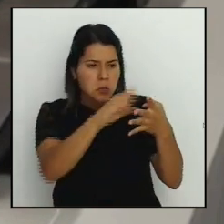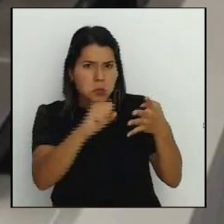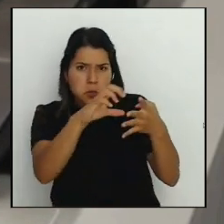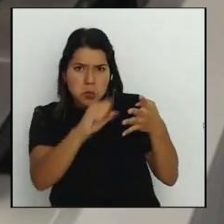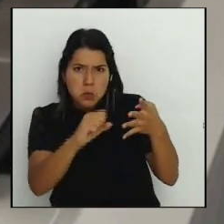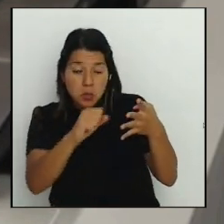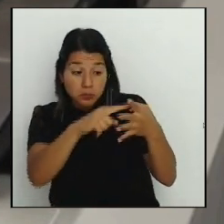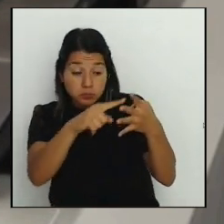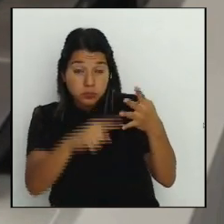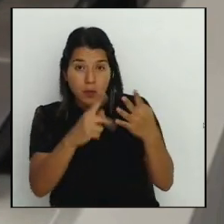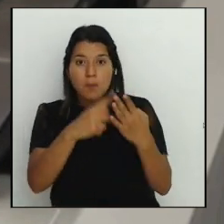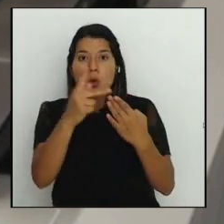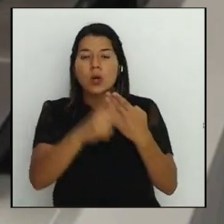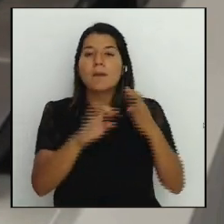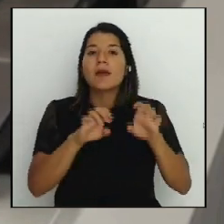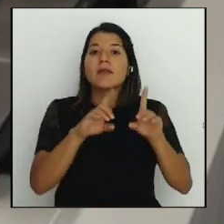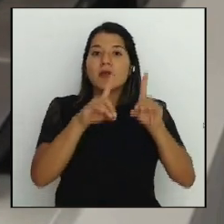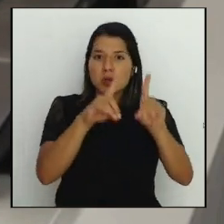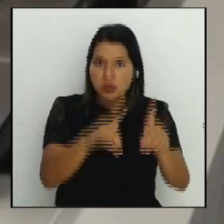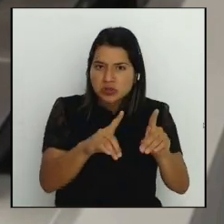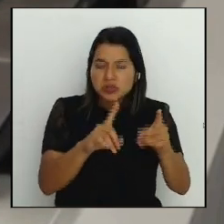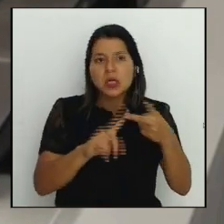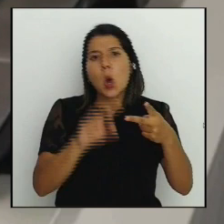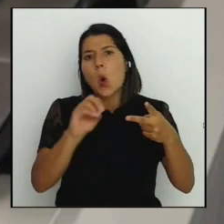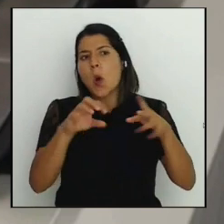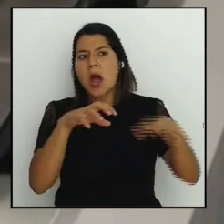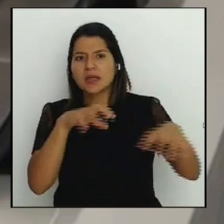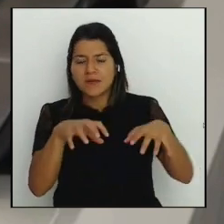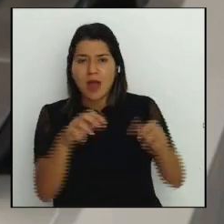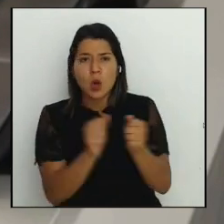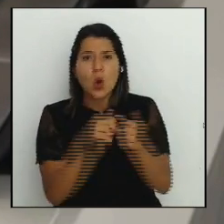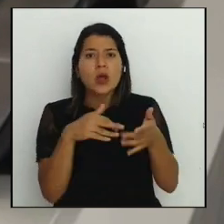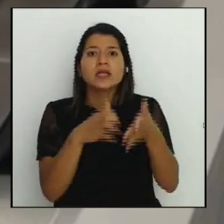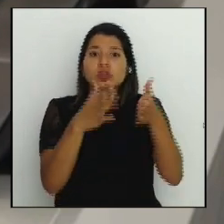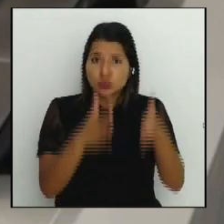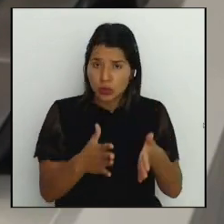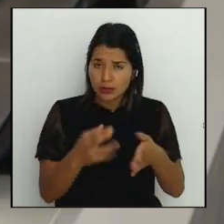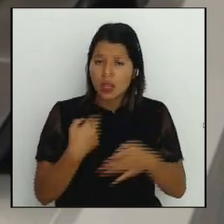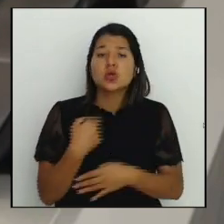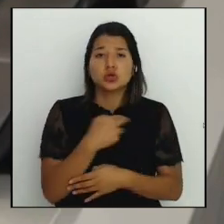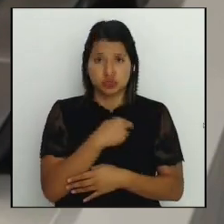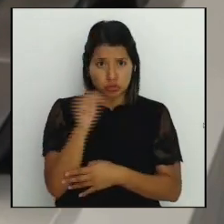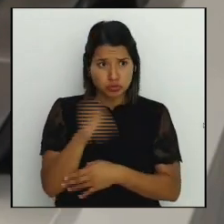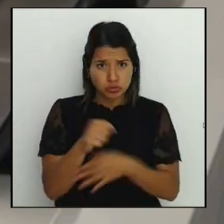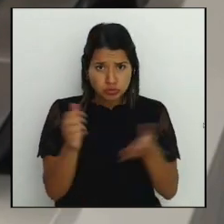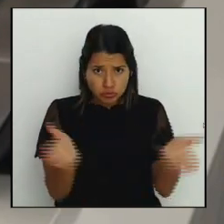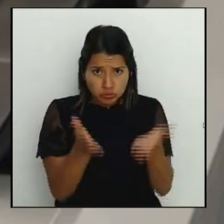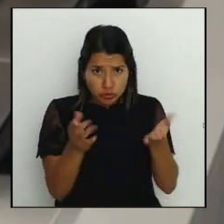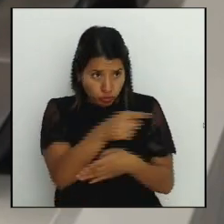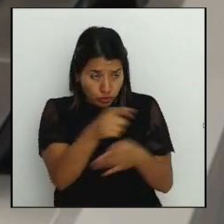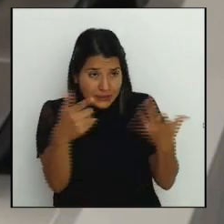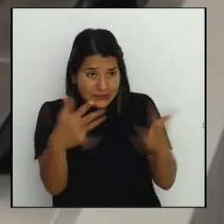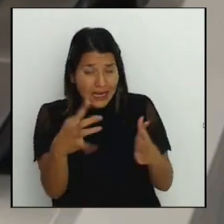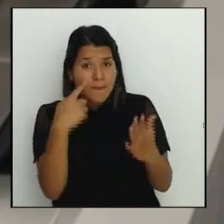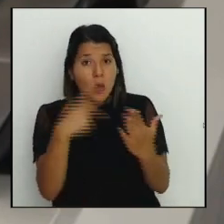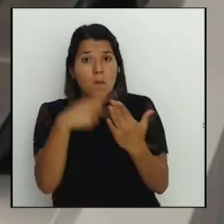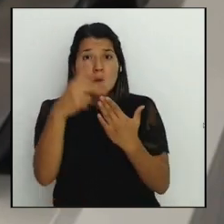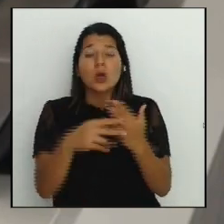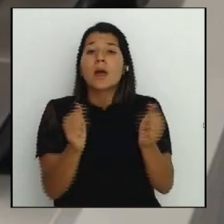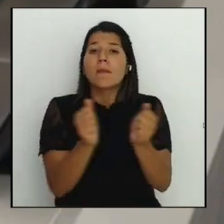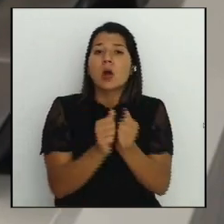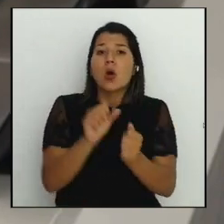de programas educativos, de actividades con los chicos. Sí estamos fomentando, usted ha visto el programa con Scotiabank, estamos fomentando deportes,